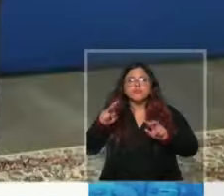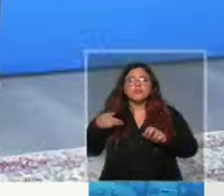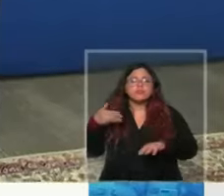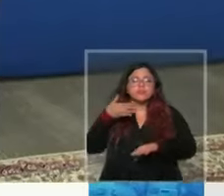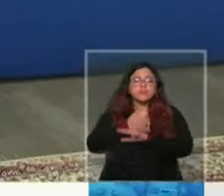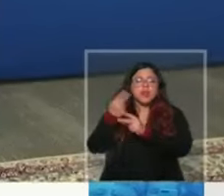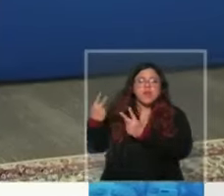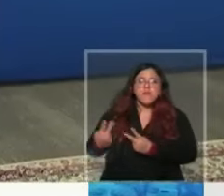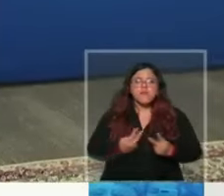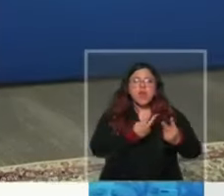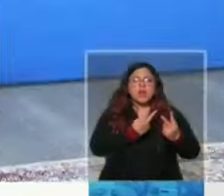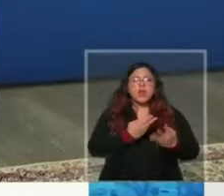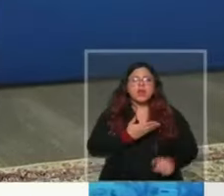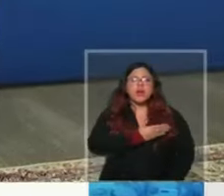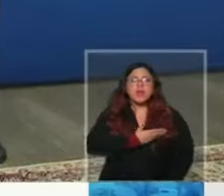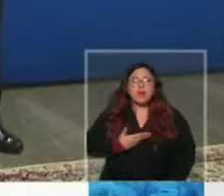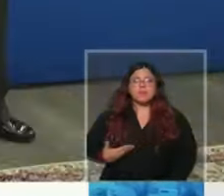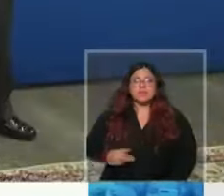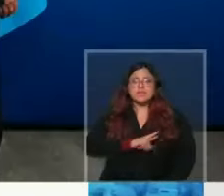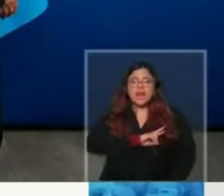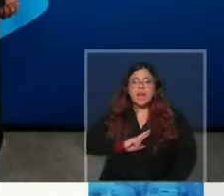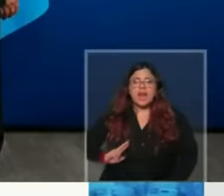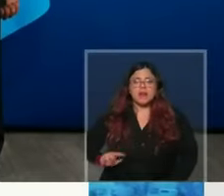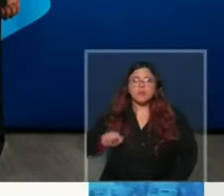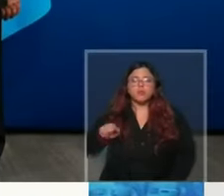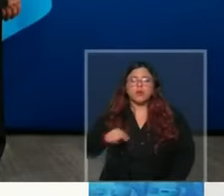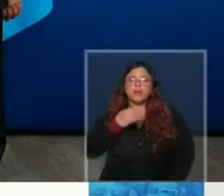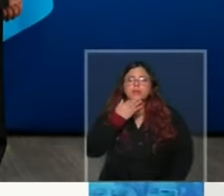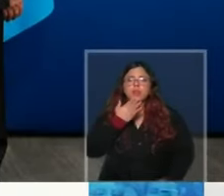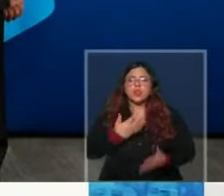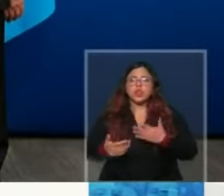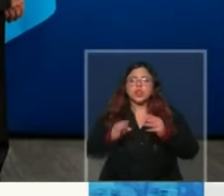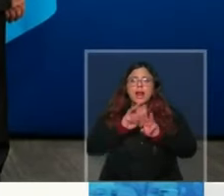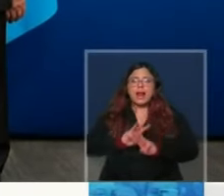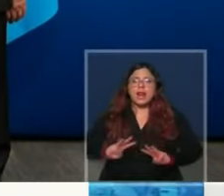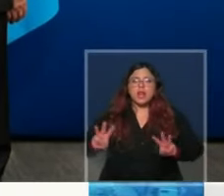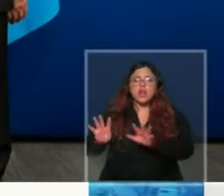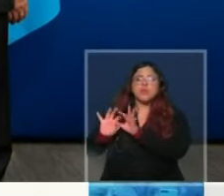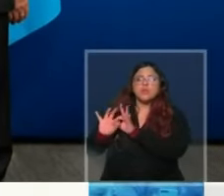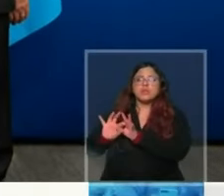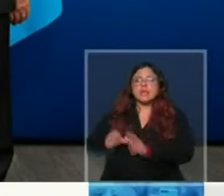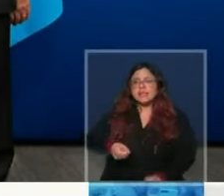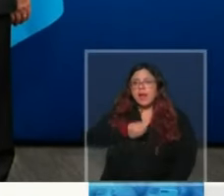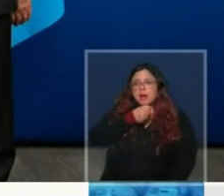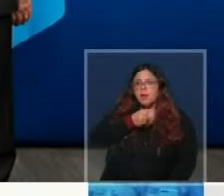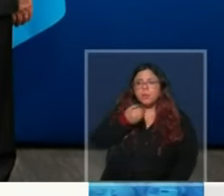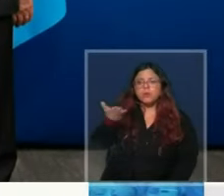del presidente de la República y su presencia ahí en Naciones Unidas. Gracias, José María.